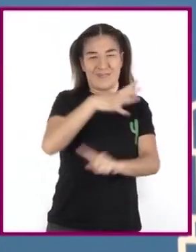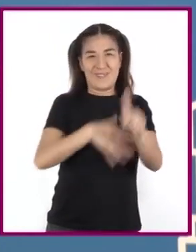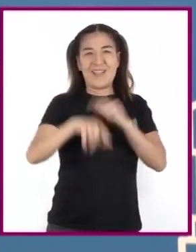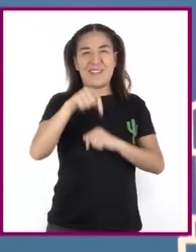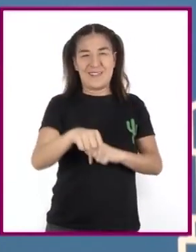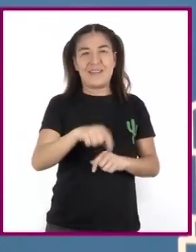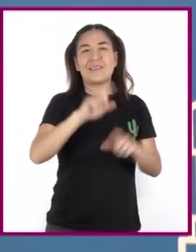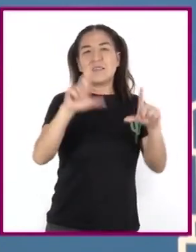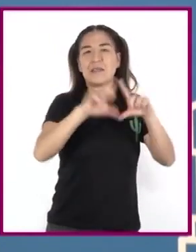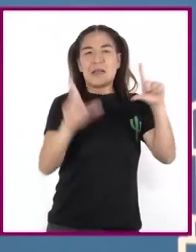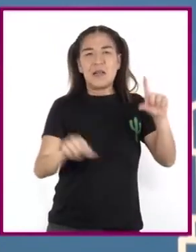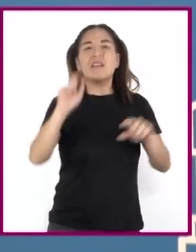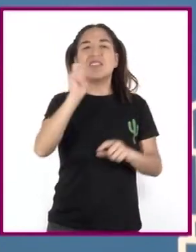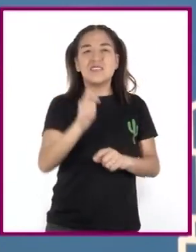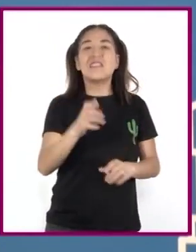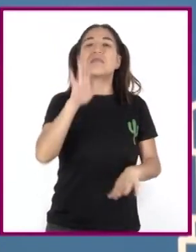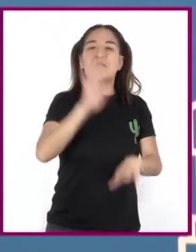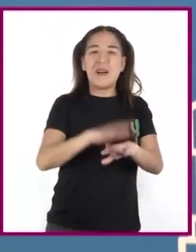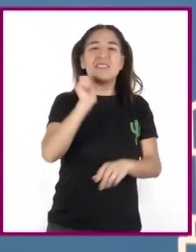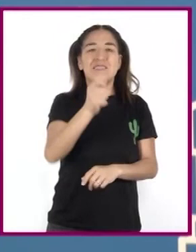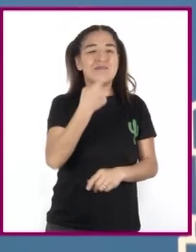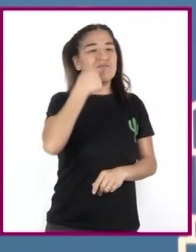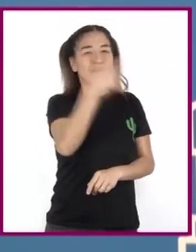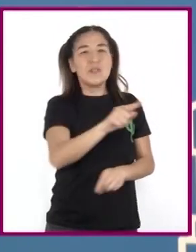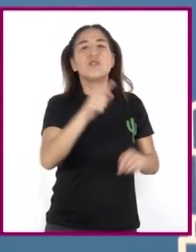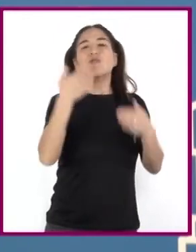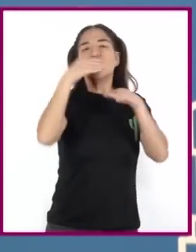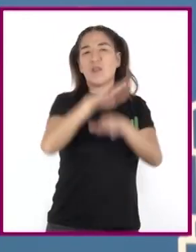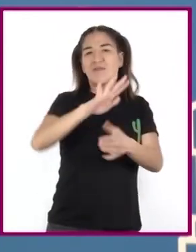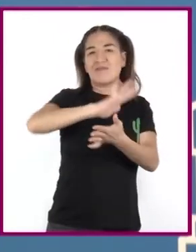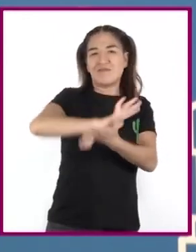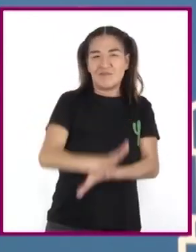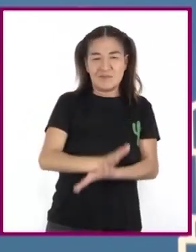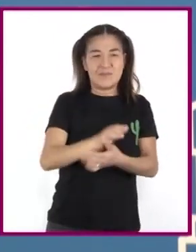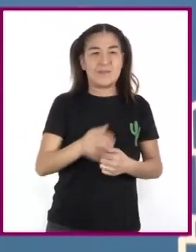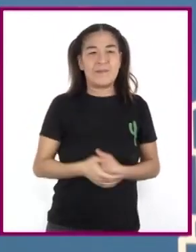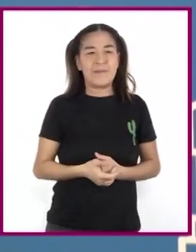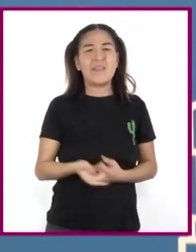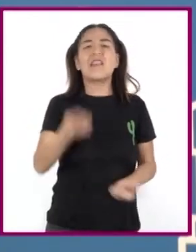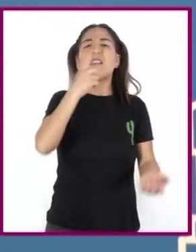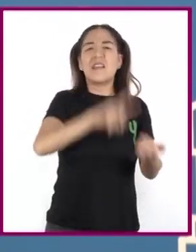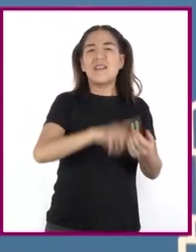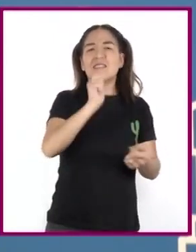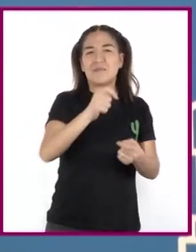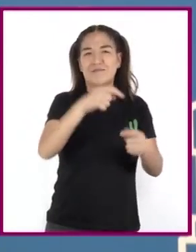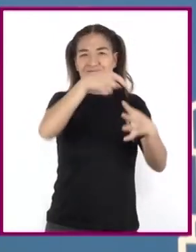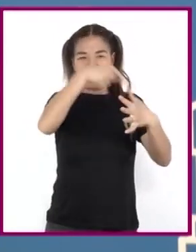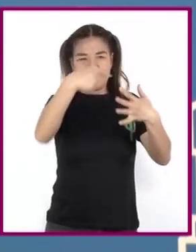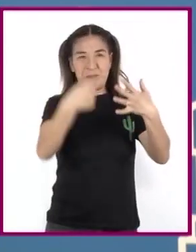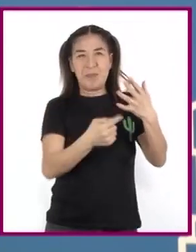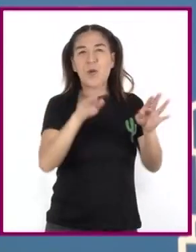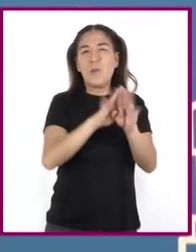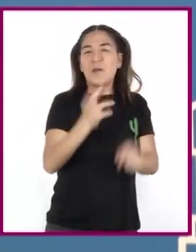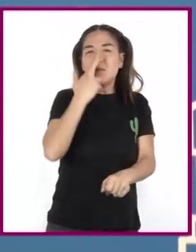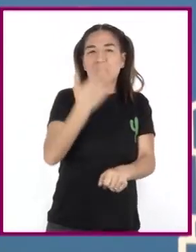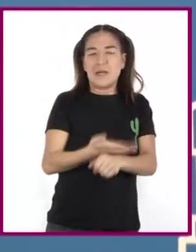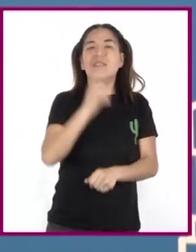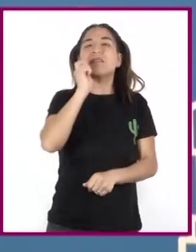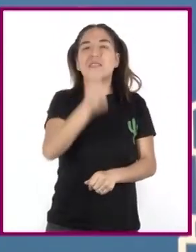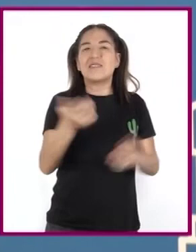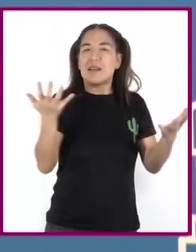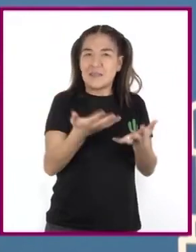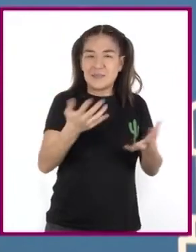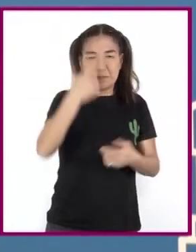federativas reciben quejas por actos de discriminación. Entre las tareas de dichas instancias están resolver las